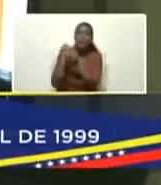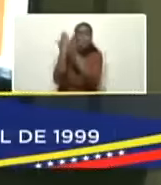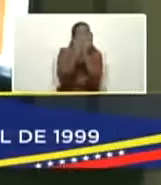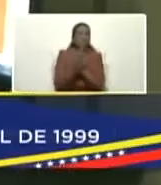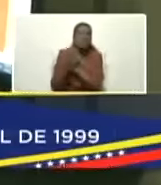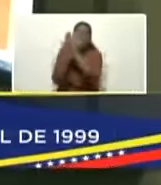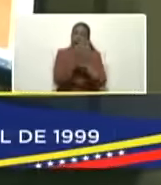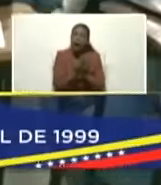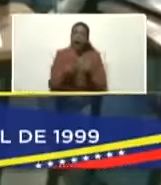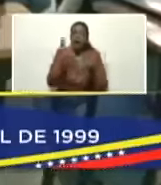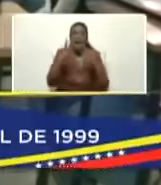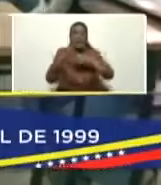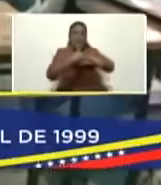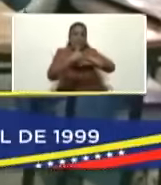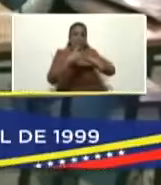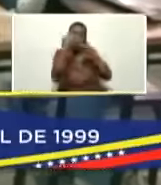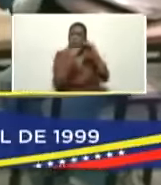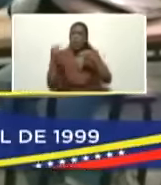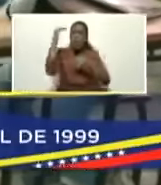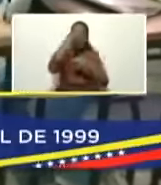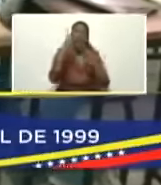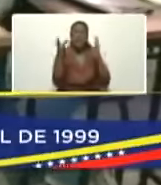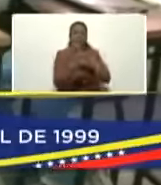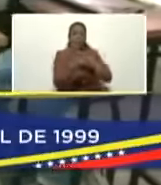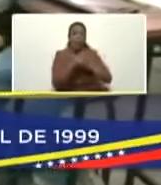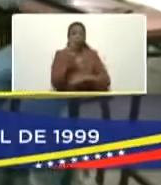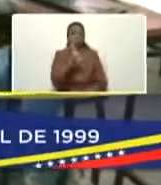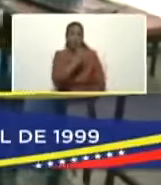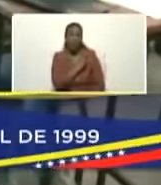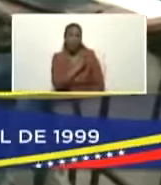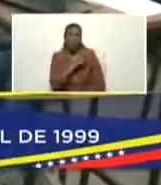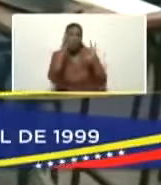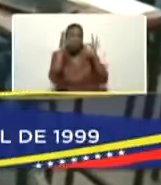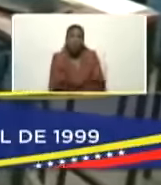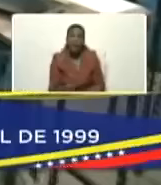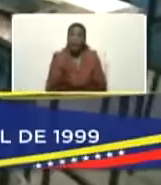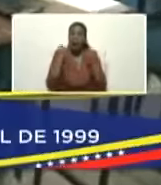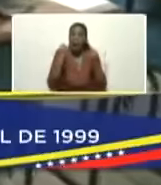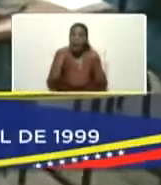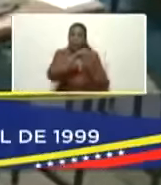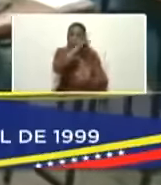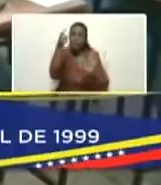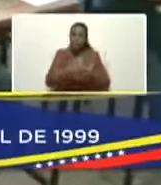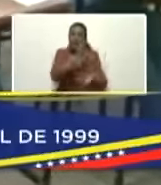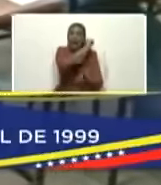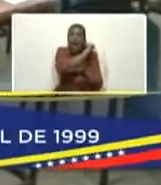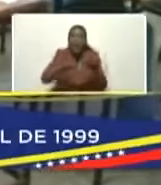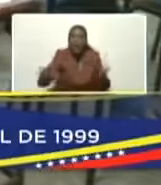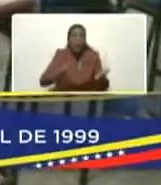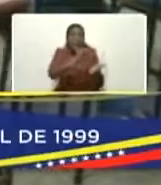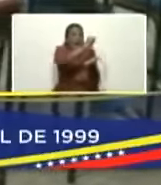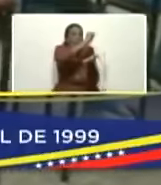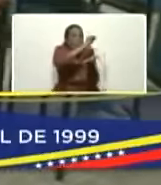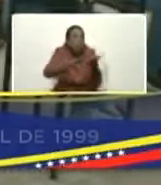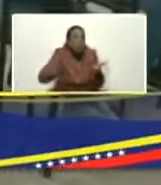estudiar carreras técnicas superiores, carreras universitarias de calidad totalmente gratuita.